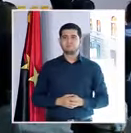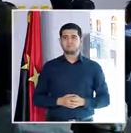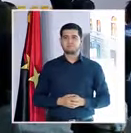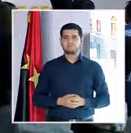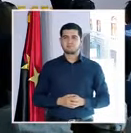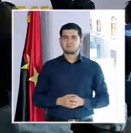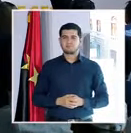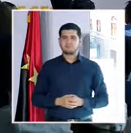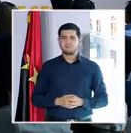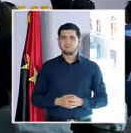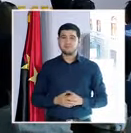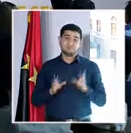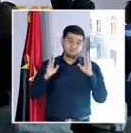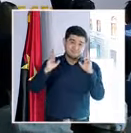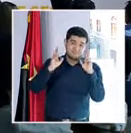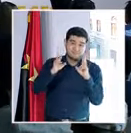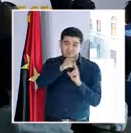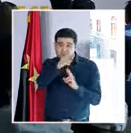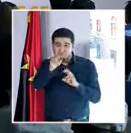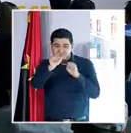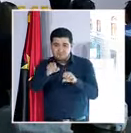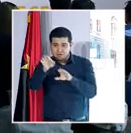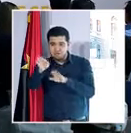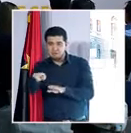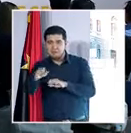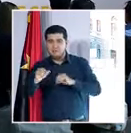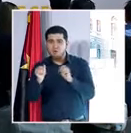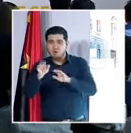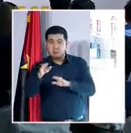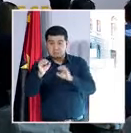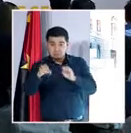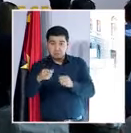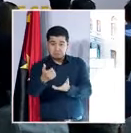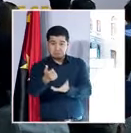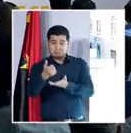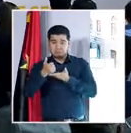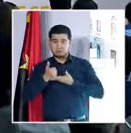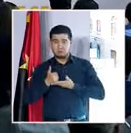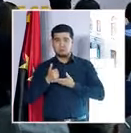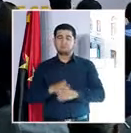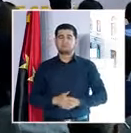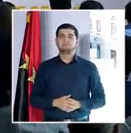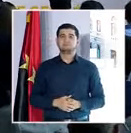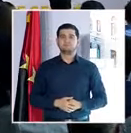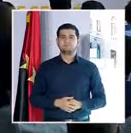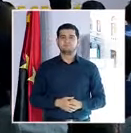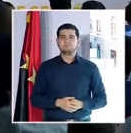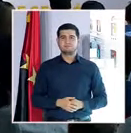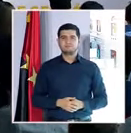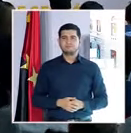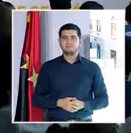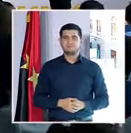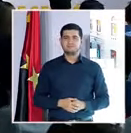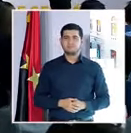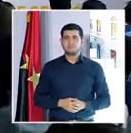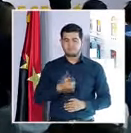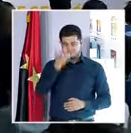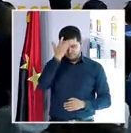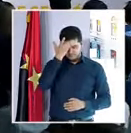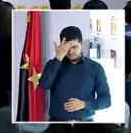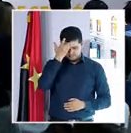Aprovechamos para echar nuestras cuñas en los proyectos que no pudimos hablar ahí. Quinta pregunta, la realiza